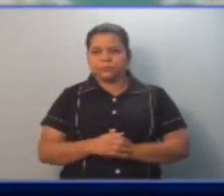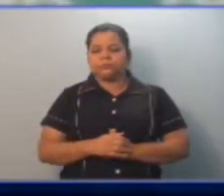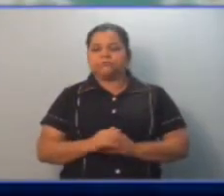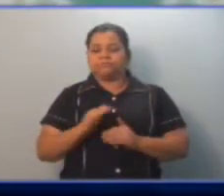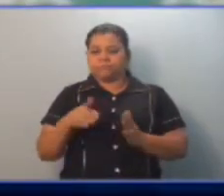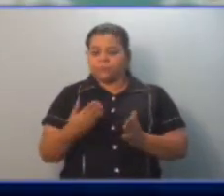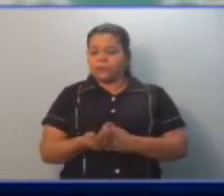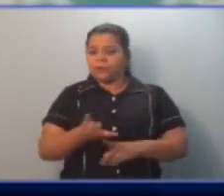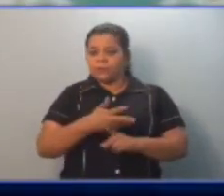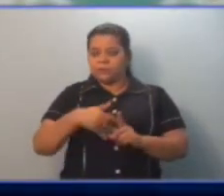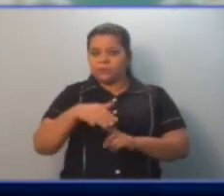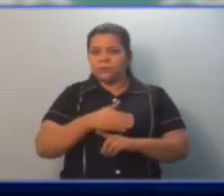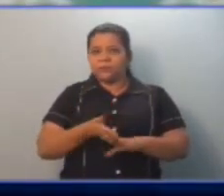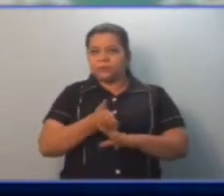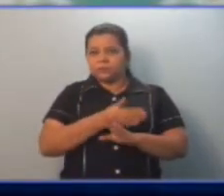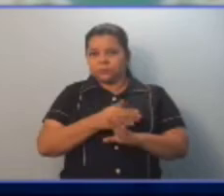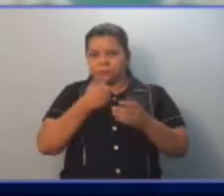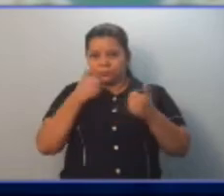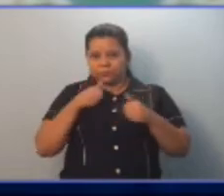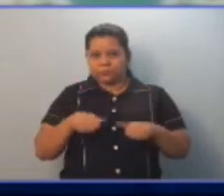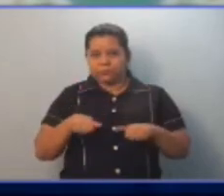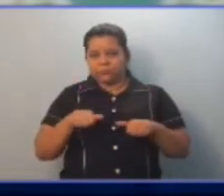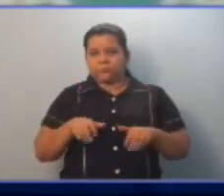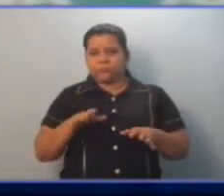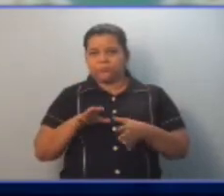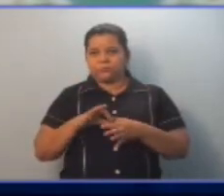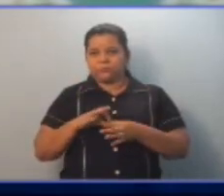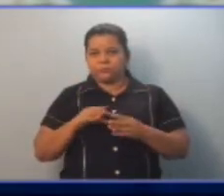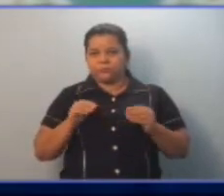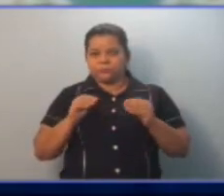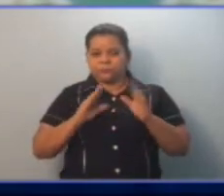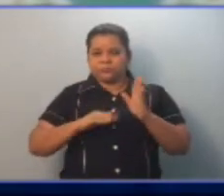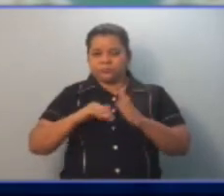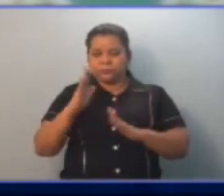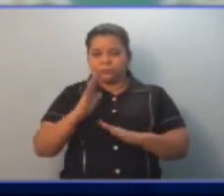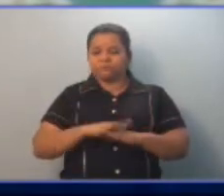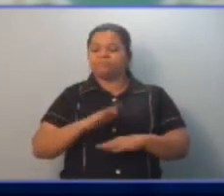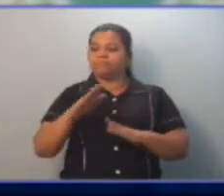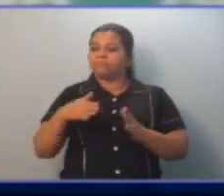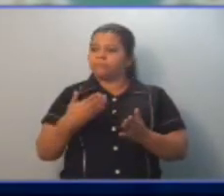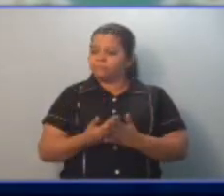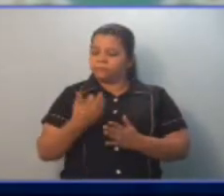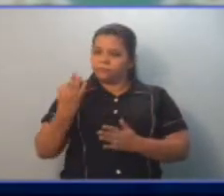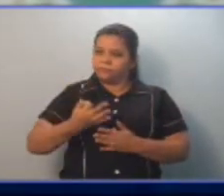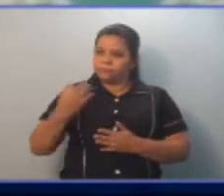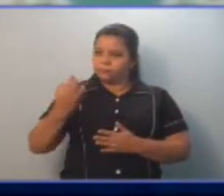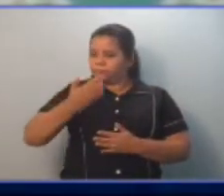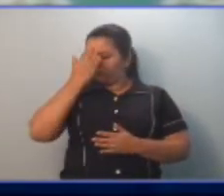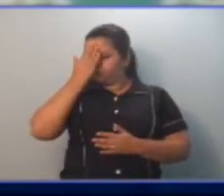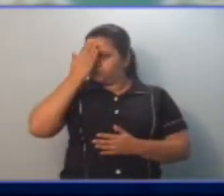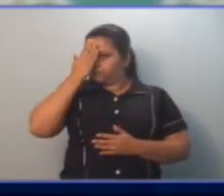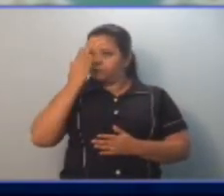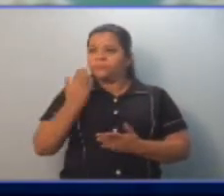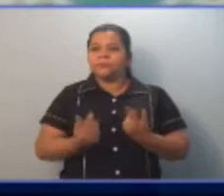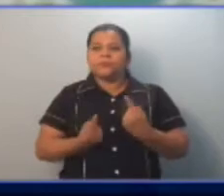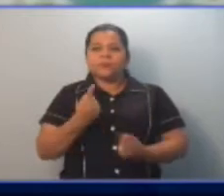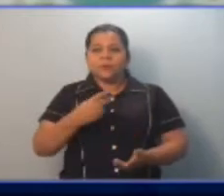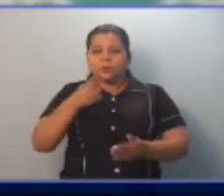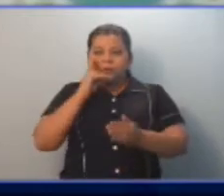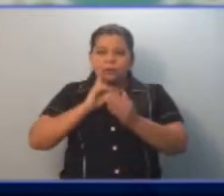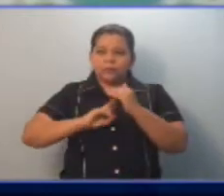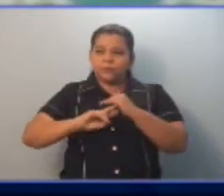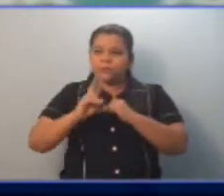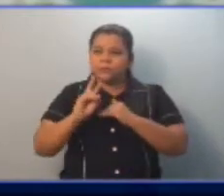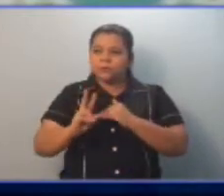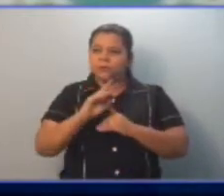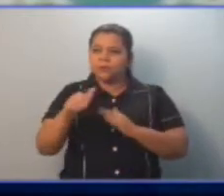que describí anteriormente. Pero sí creo que la ciudadanía tiene que saber cuál es la visión de cada uno